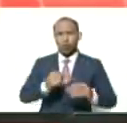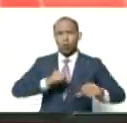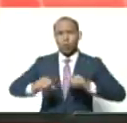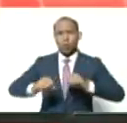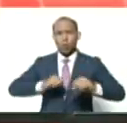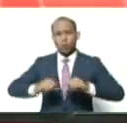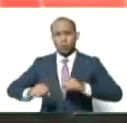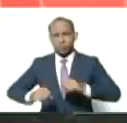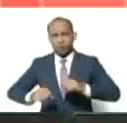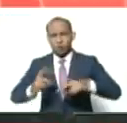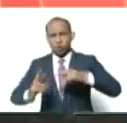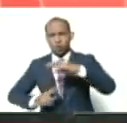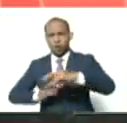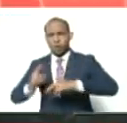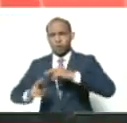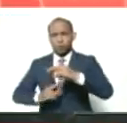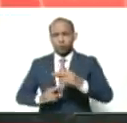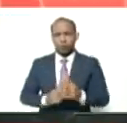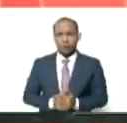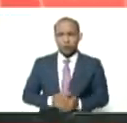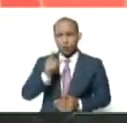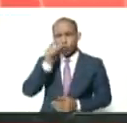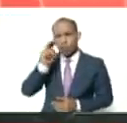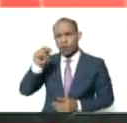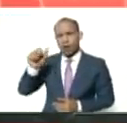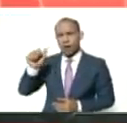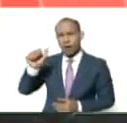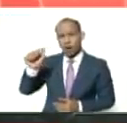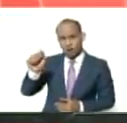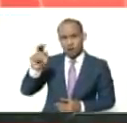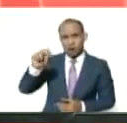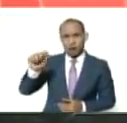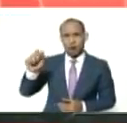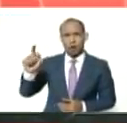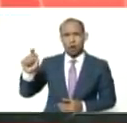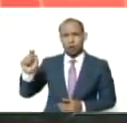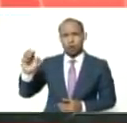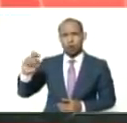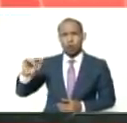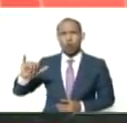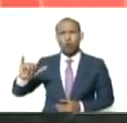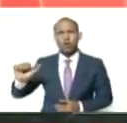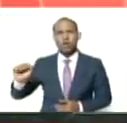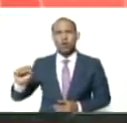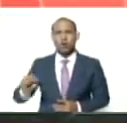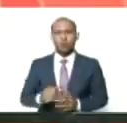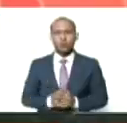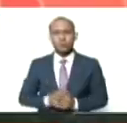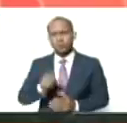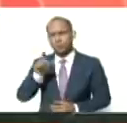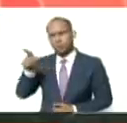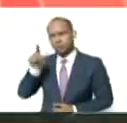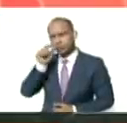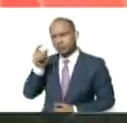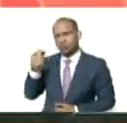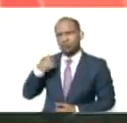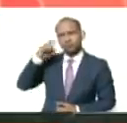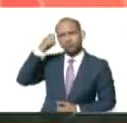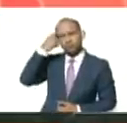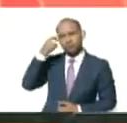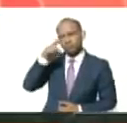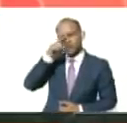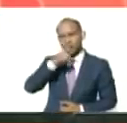de Caracas, Antonio León, gran amigo, lo recuerdo, aquellos años 94, 95,